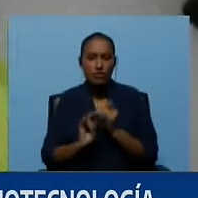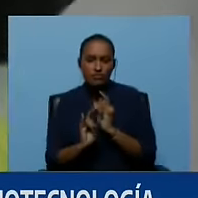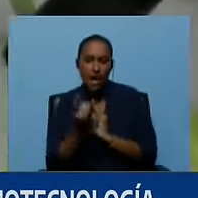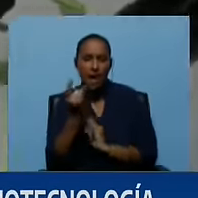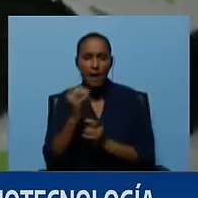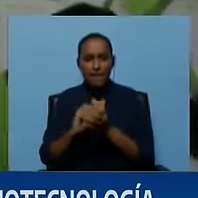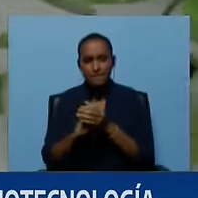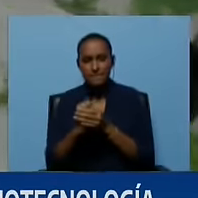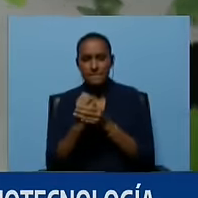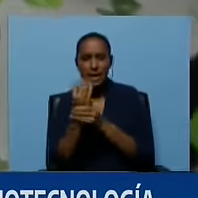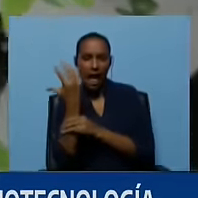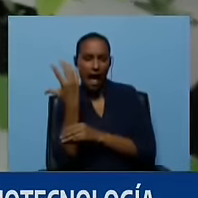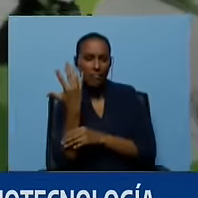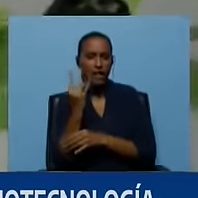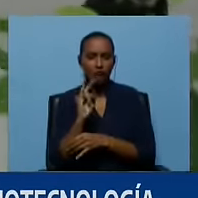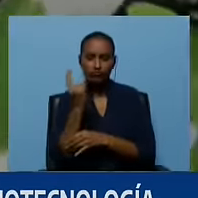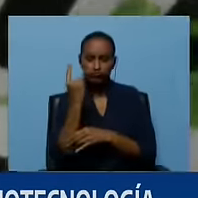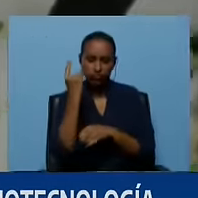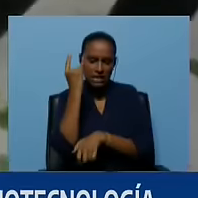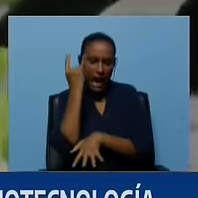está conformado por